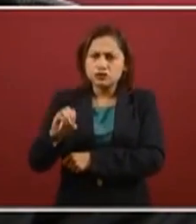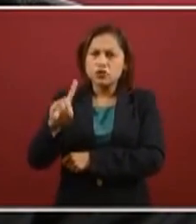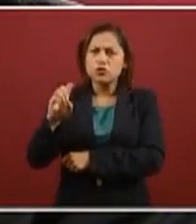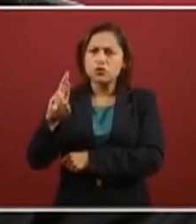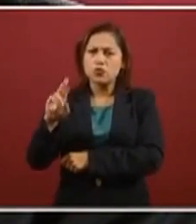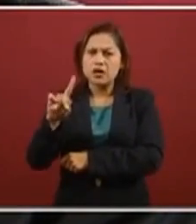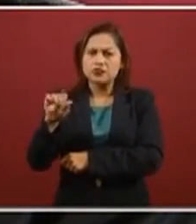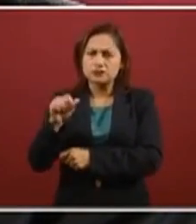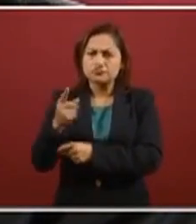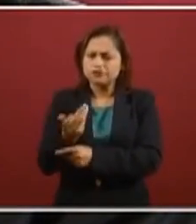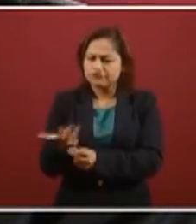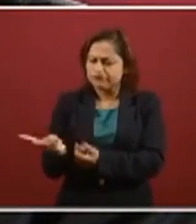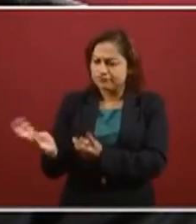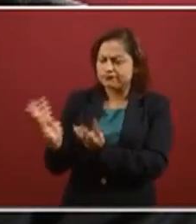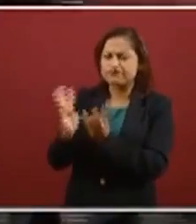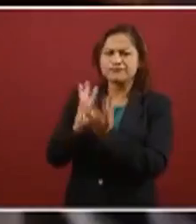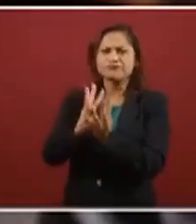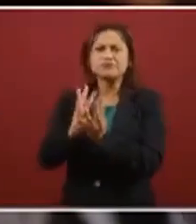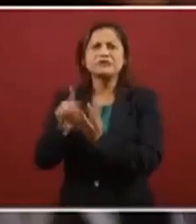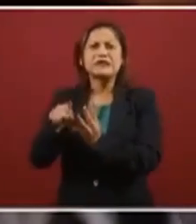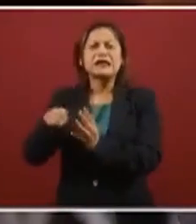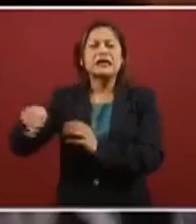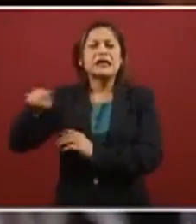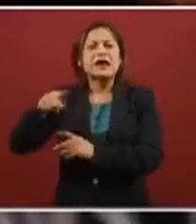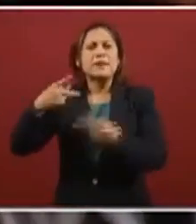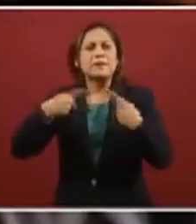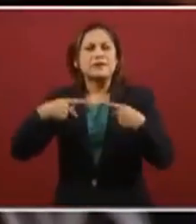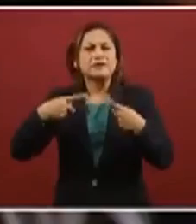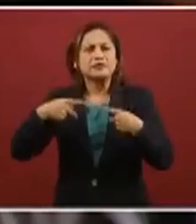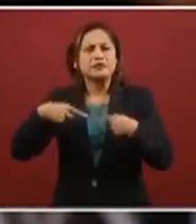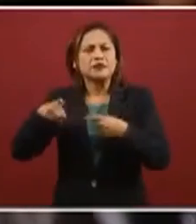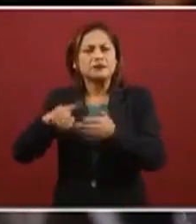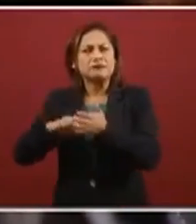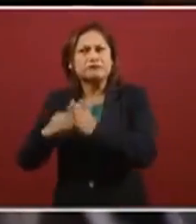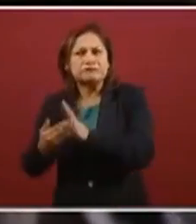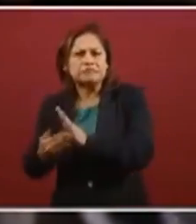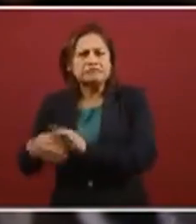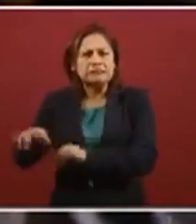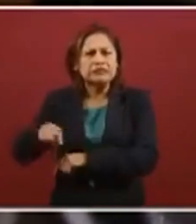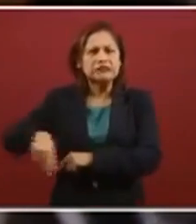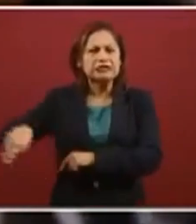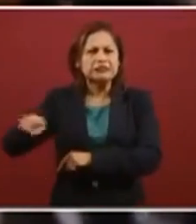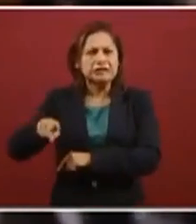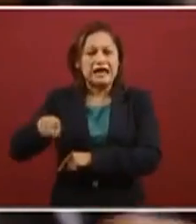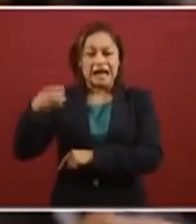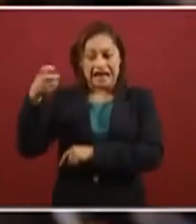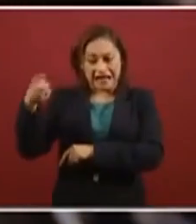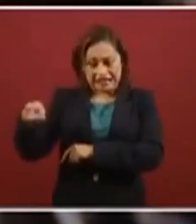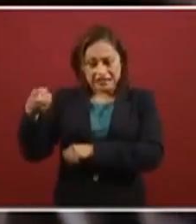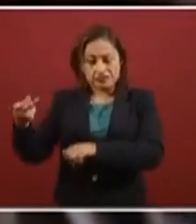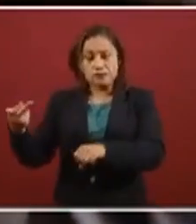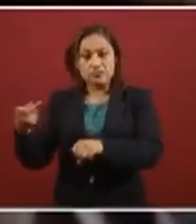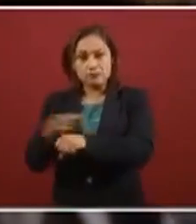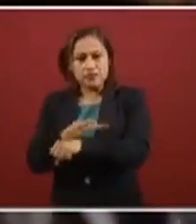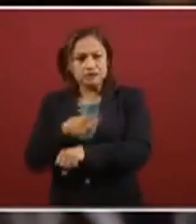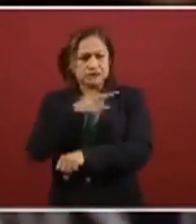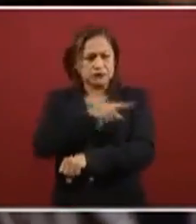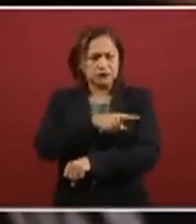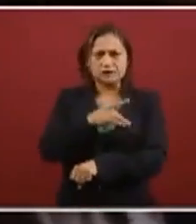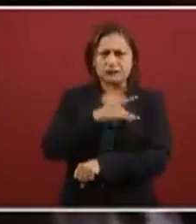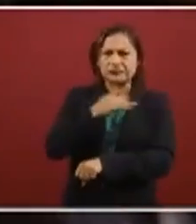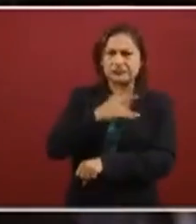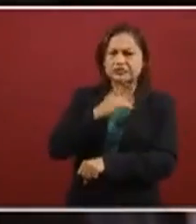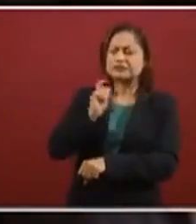este podrían meter ruido a su discurso sobre el combate a la impunidad y la corrupción? ¿Qué mensaje